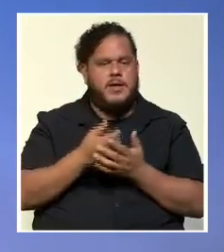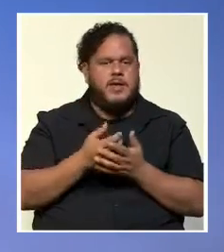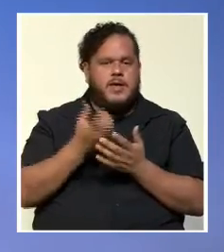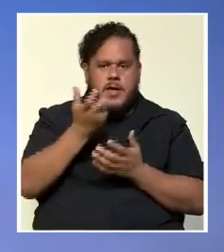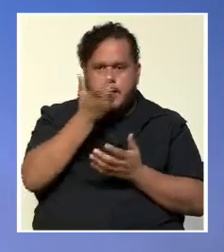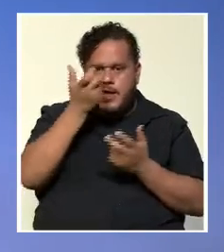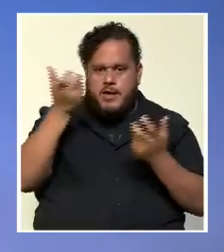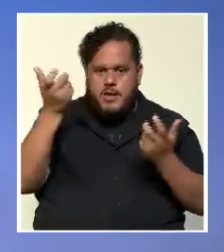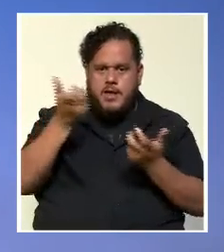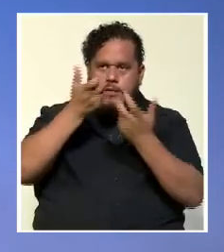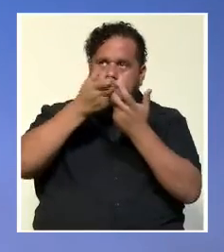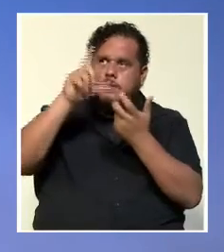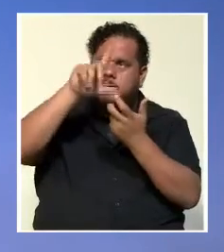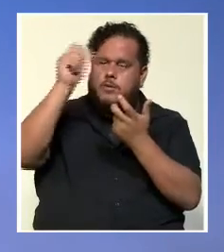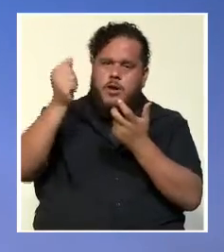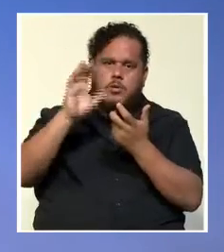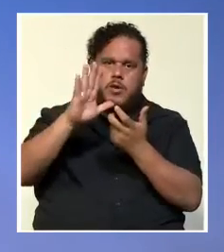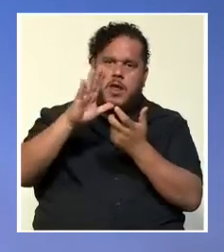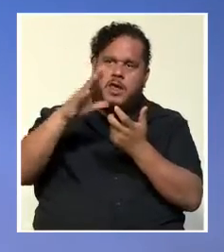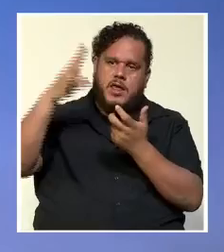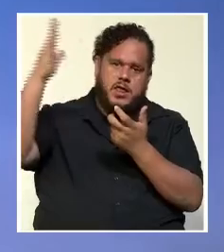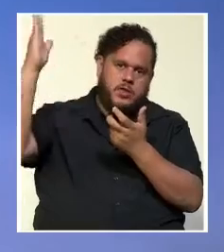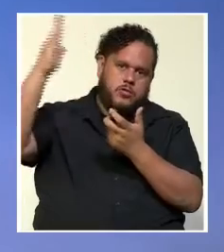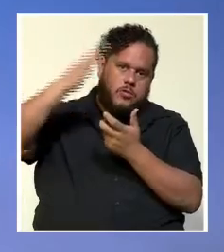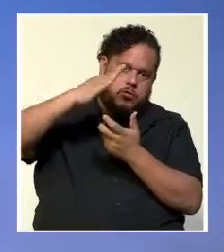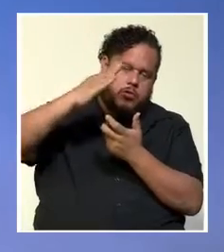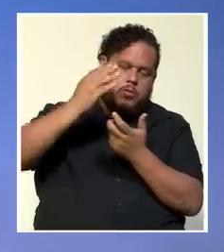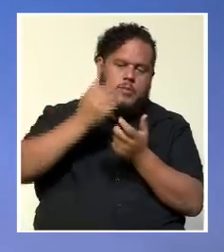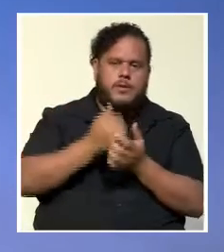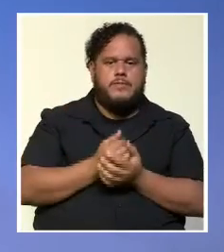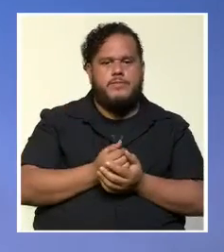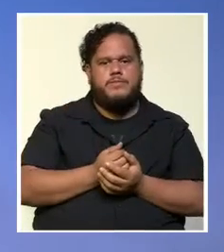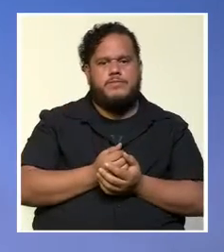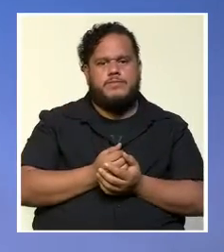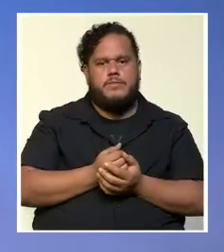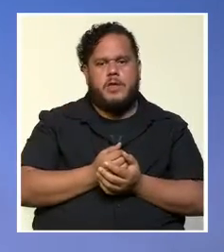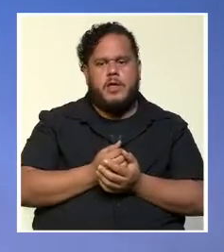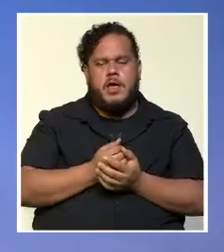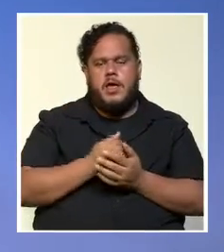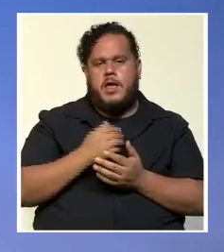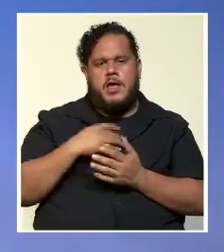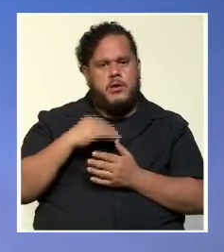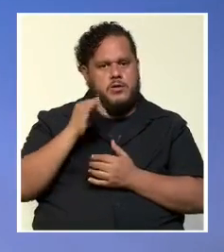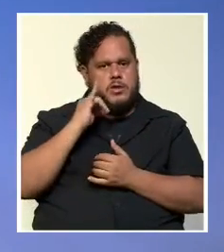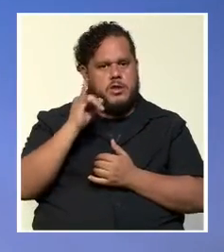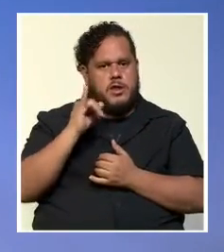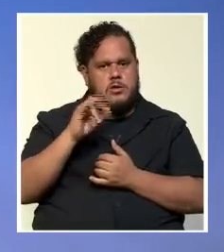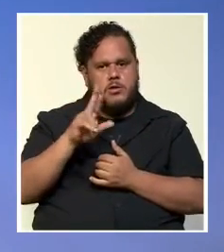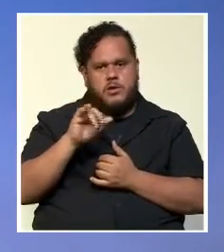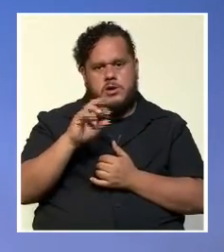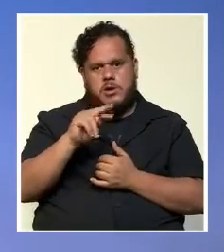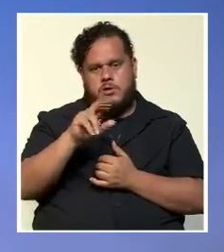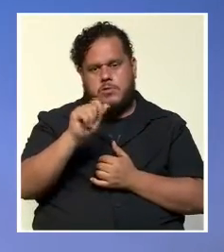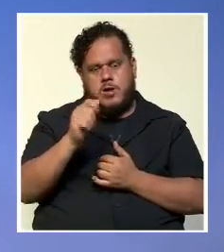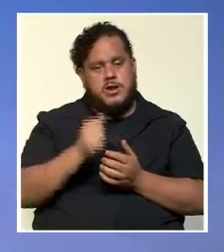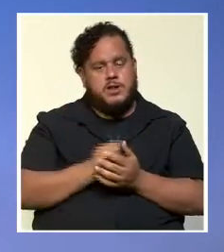luna y su propia sombra, emulando a Li Taipo en los eternos rituales del desamparo.